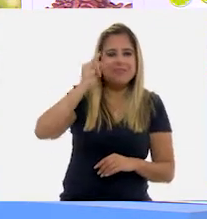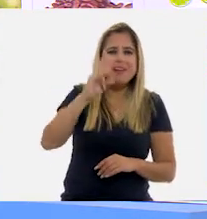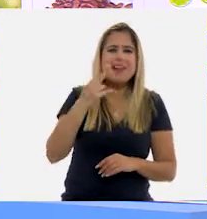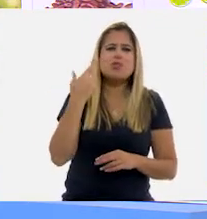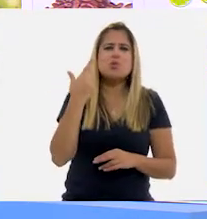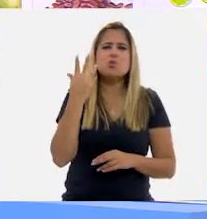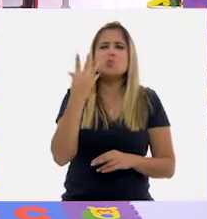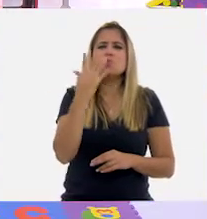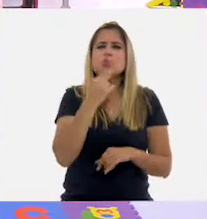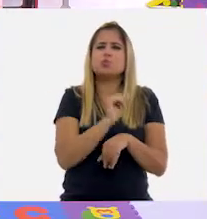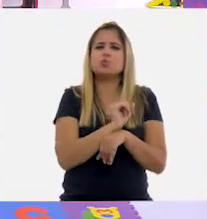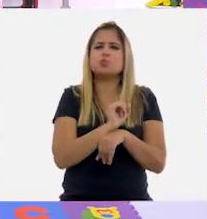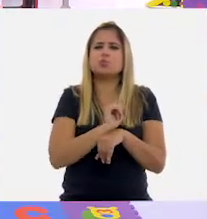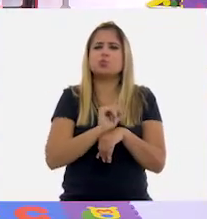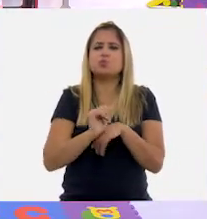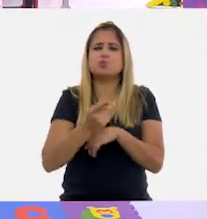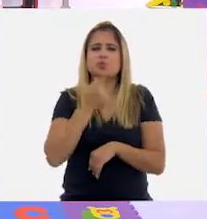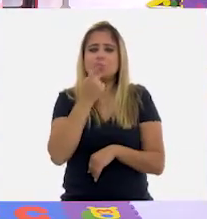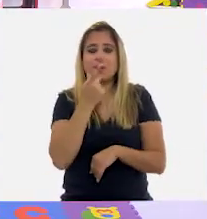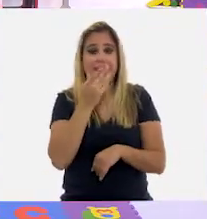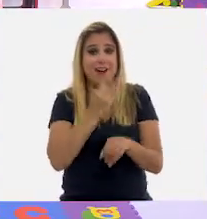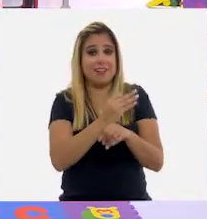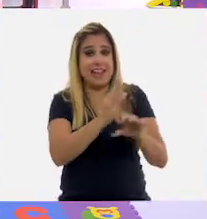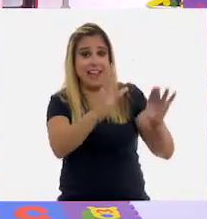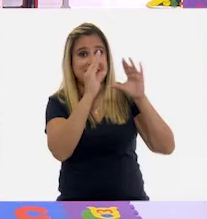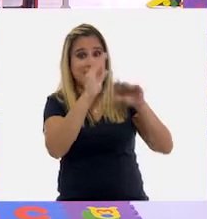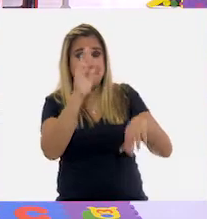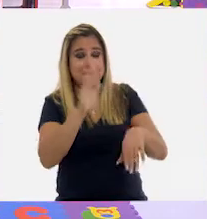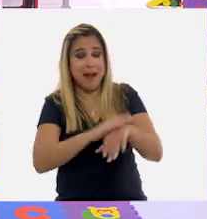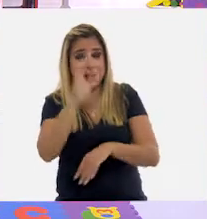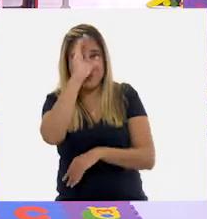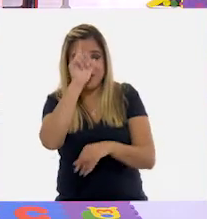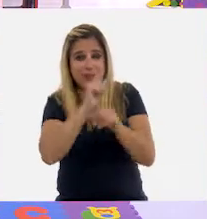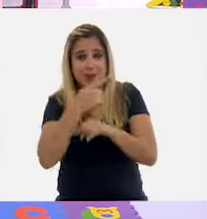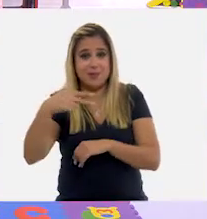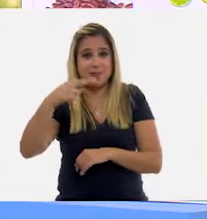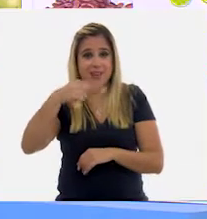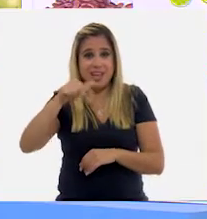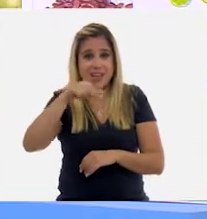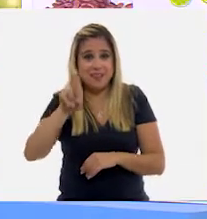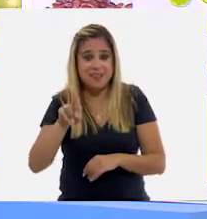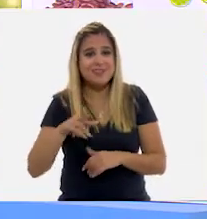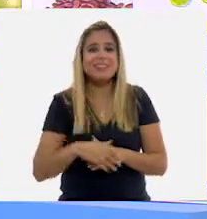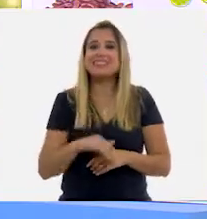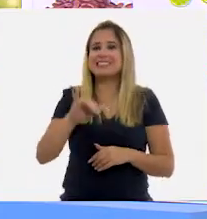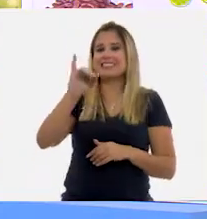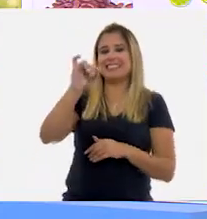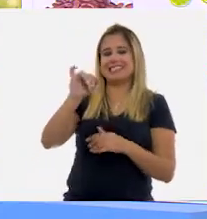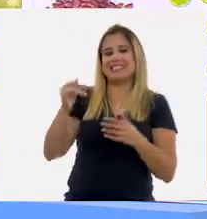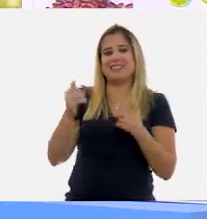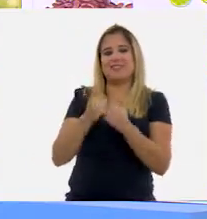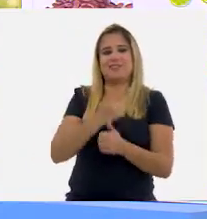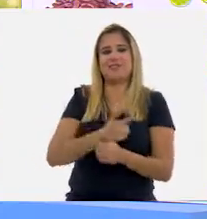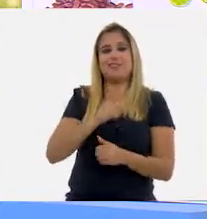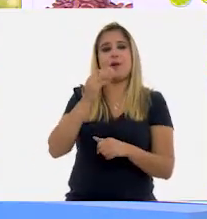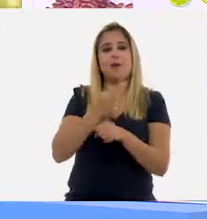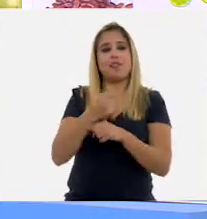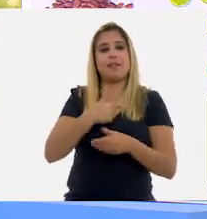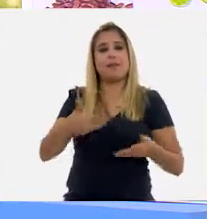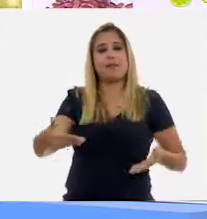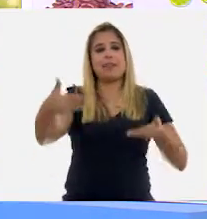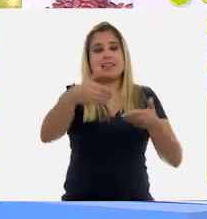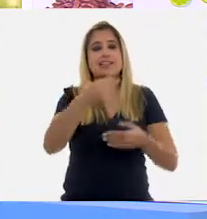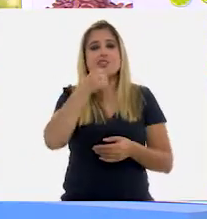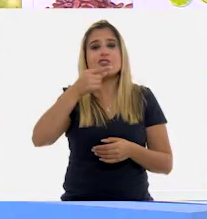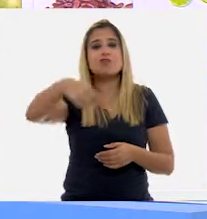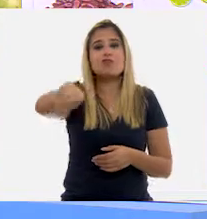suena. Y supongo que hoy nos va a enseñar un poquito más de la cultura ñañú, ¿no es así? Claro que sí, pero creo que antes voy a tener que presentarme con los